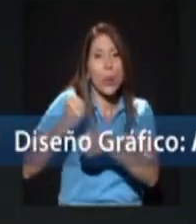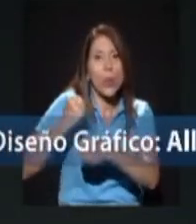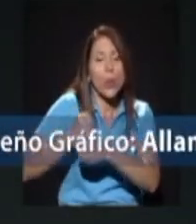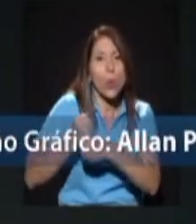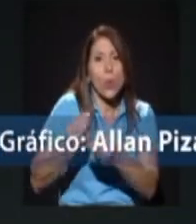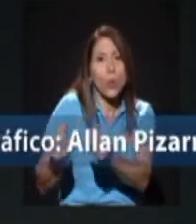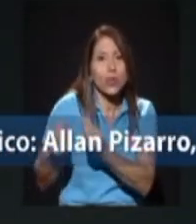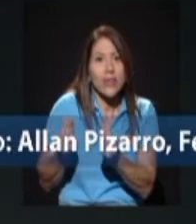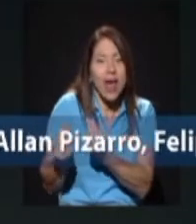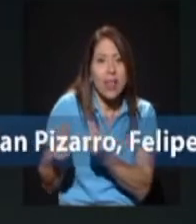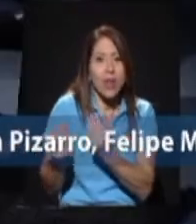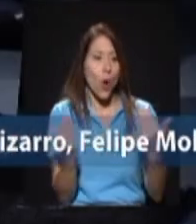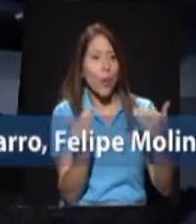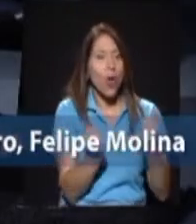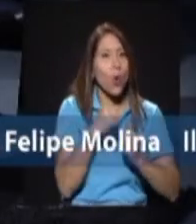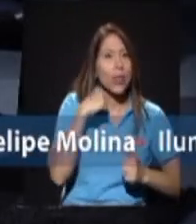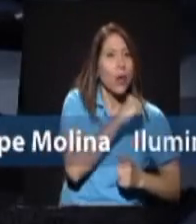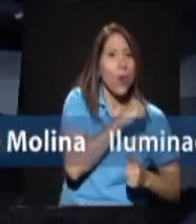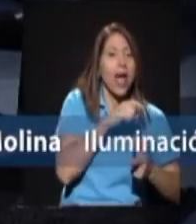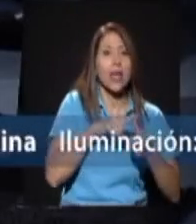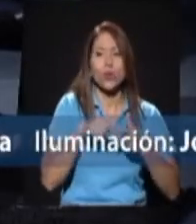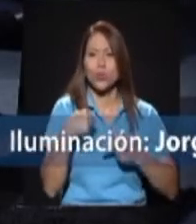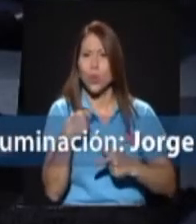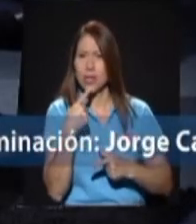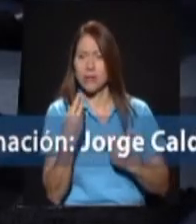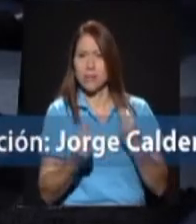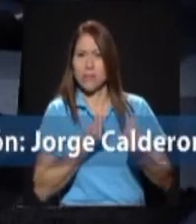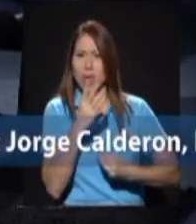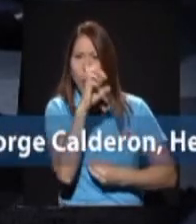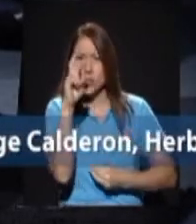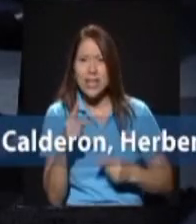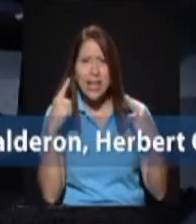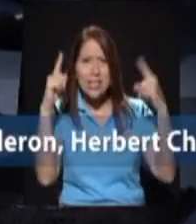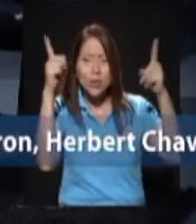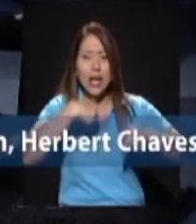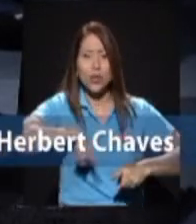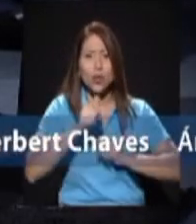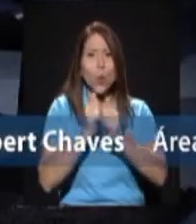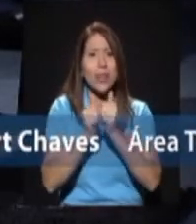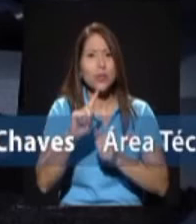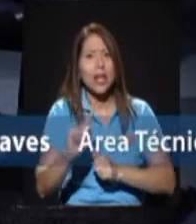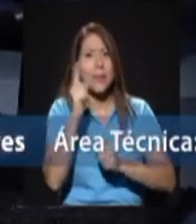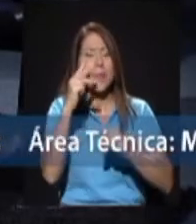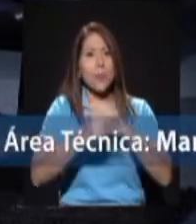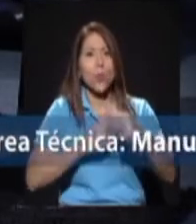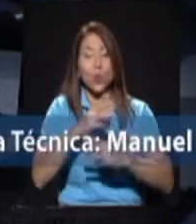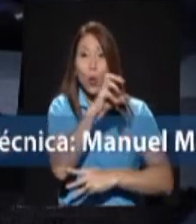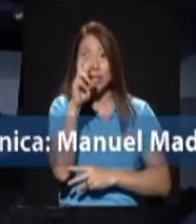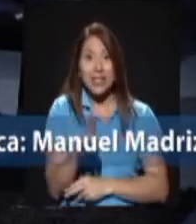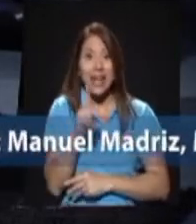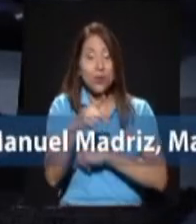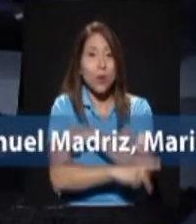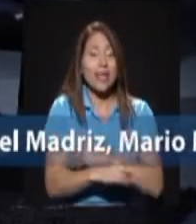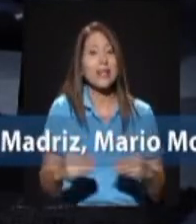Entonces uno dice, ok, en esa Costa Rica exitosa competimos en el primer mundo. O sea, Costa Rica es uno de los países que más productos de